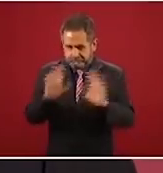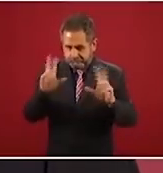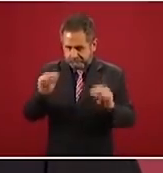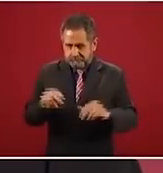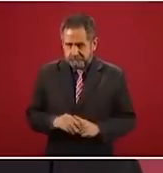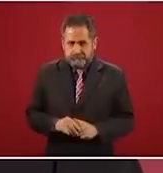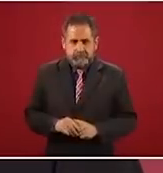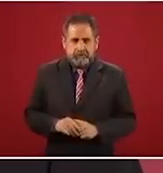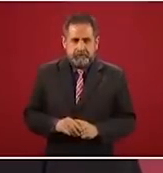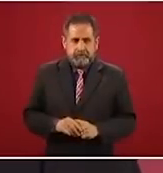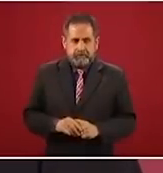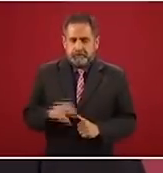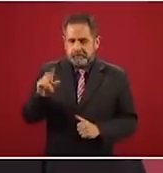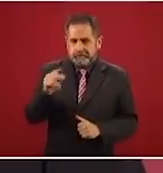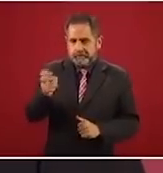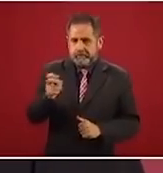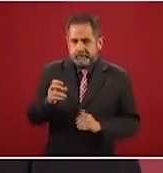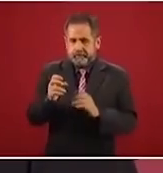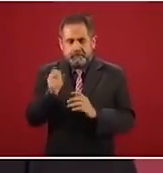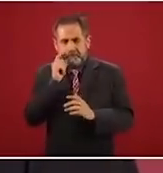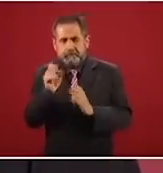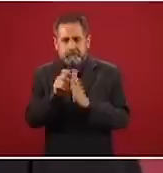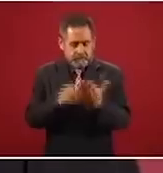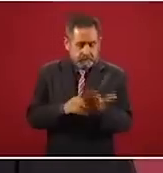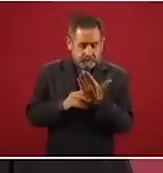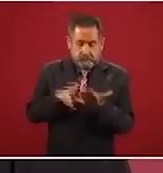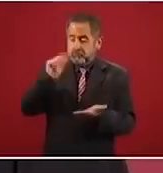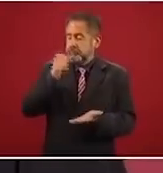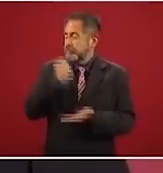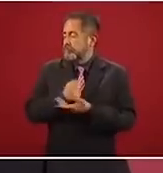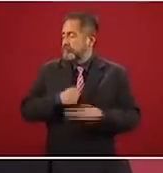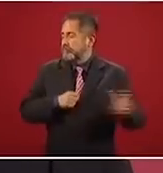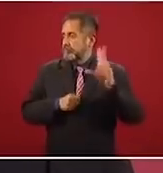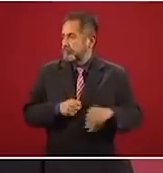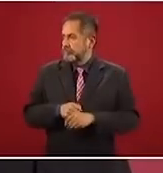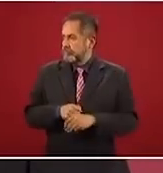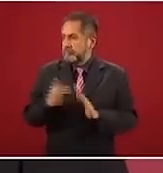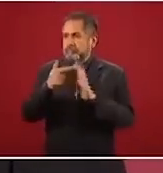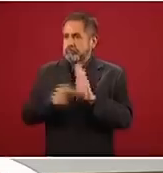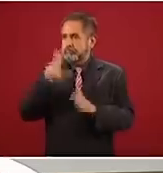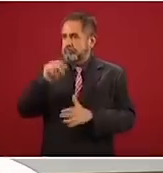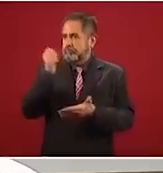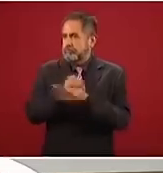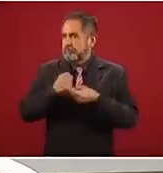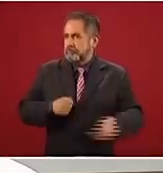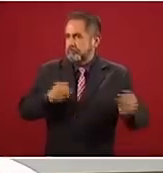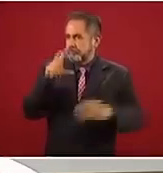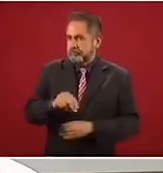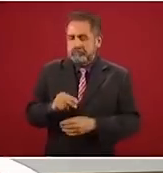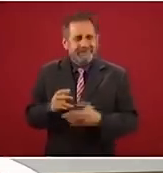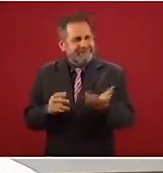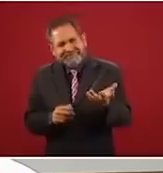oye, hay esta solicitud, no se puede, la norma no lo permite.